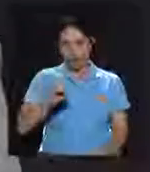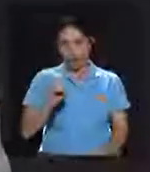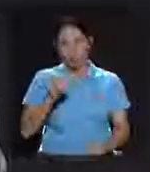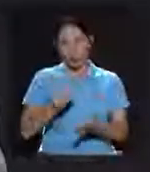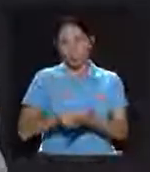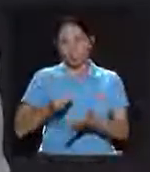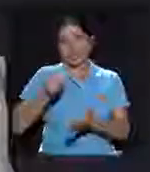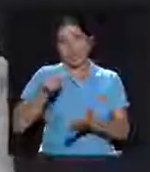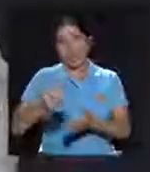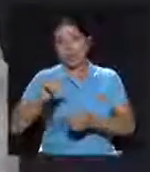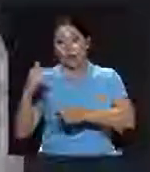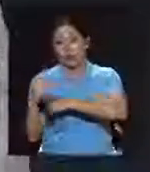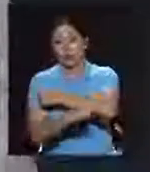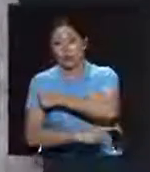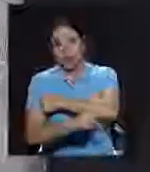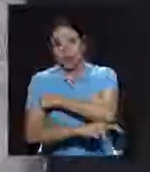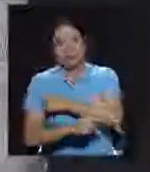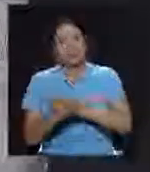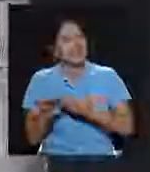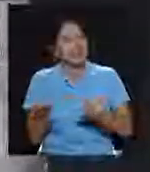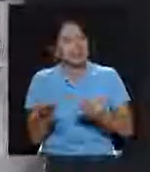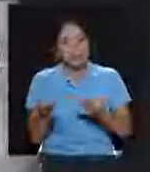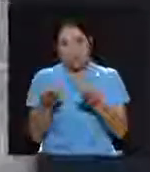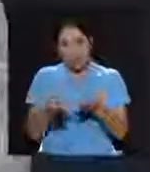insumos para producir